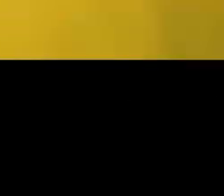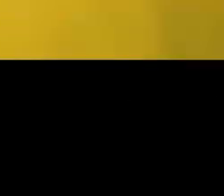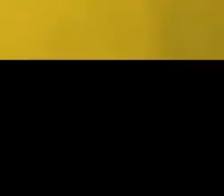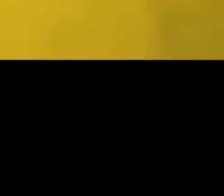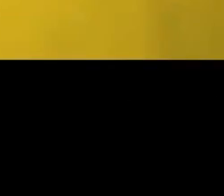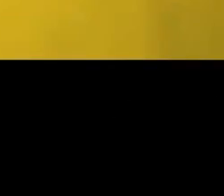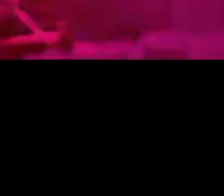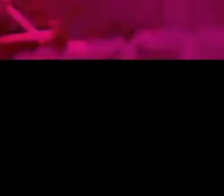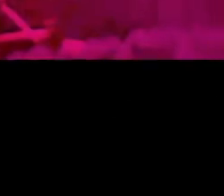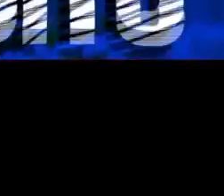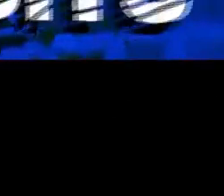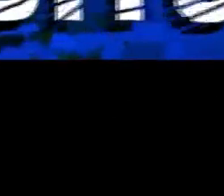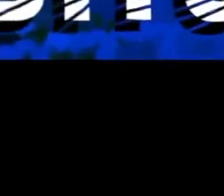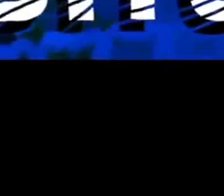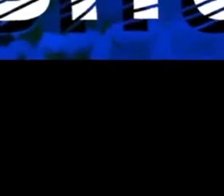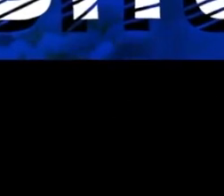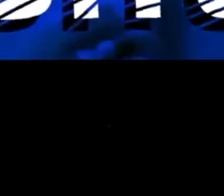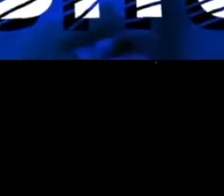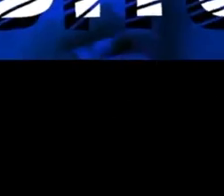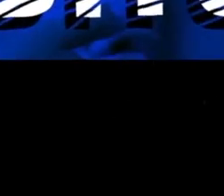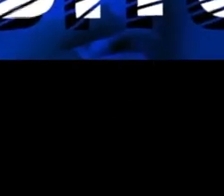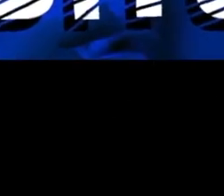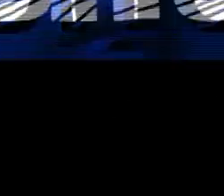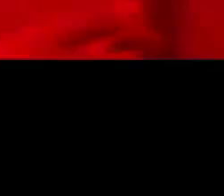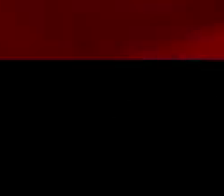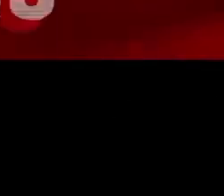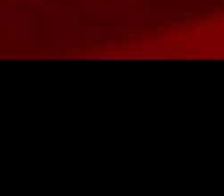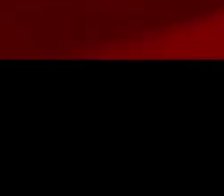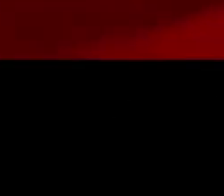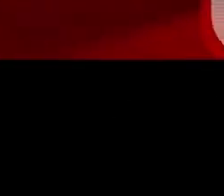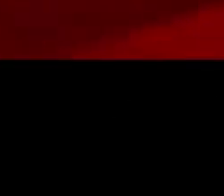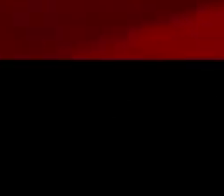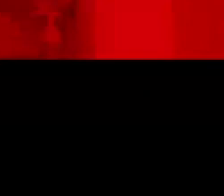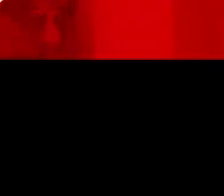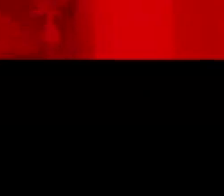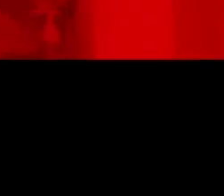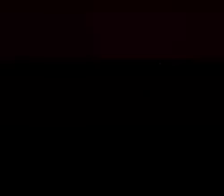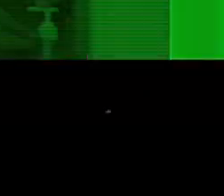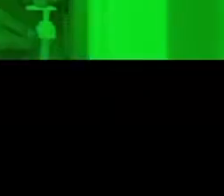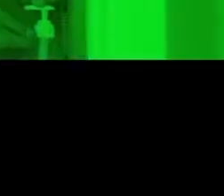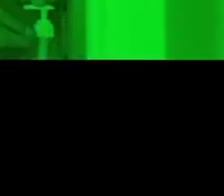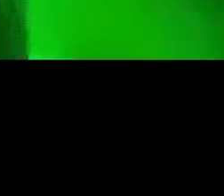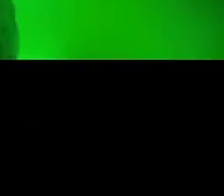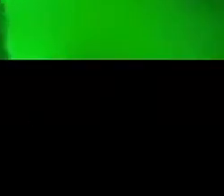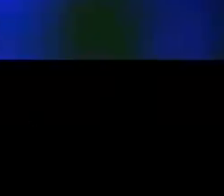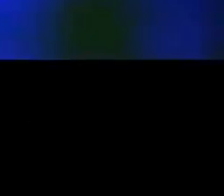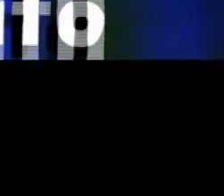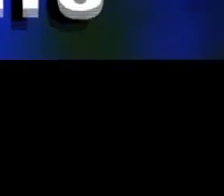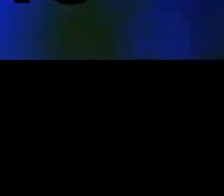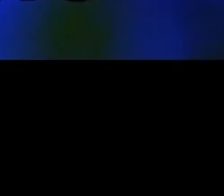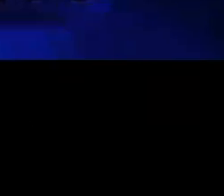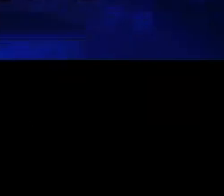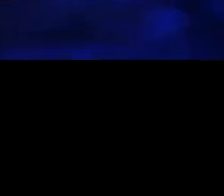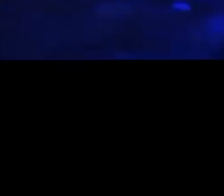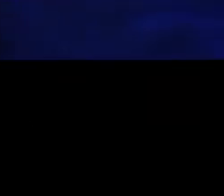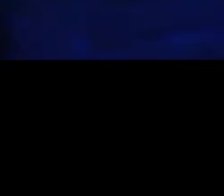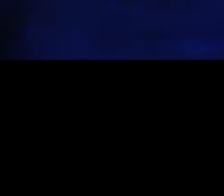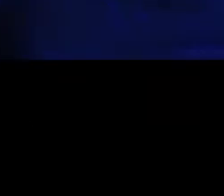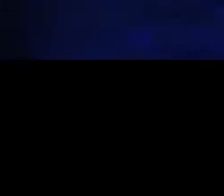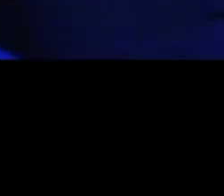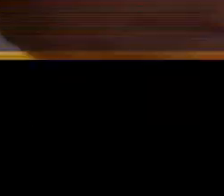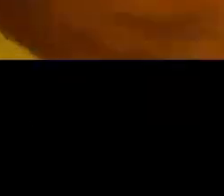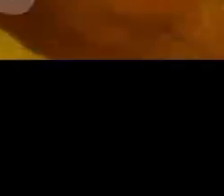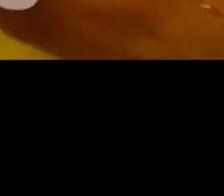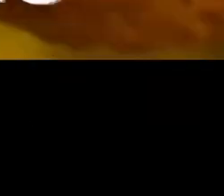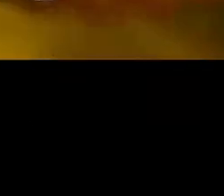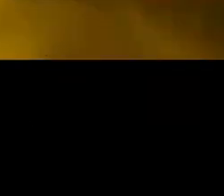Yo lo evito con agua y jabón espumadito. Si me lavo bien las manos, yo lo evito con agua y jabón espumadito.